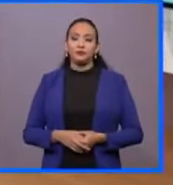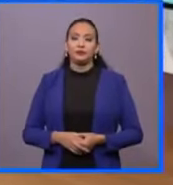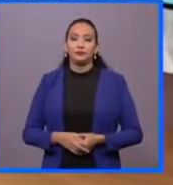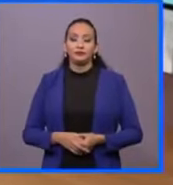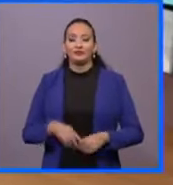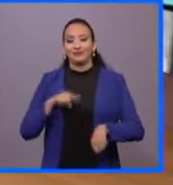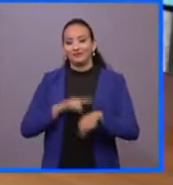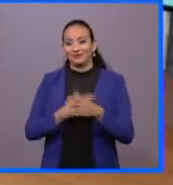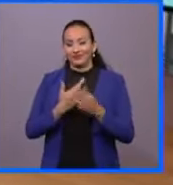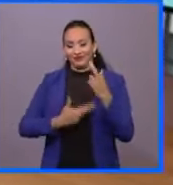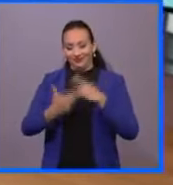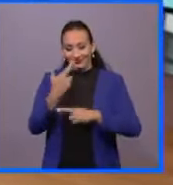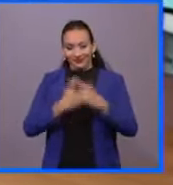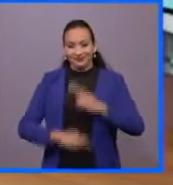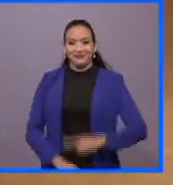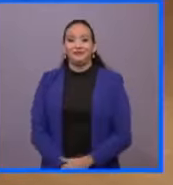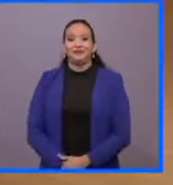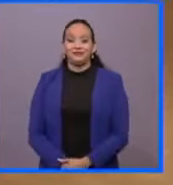Y es momento de hacer una pausa.